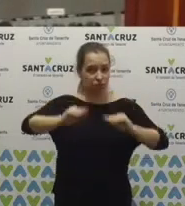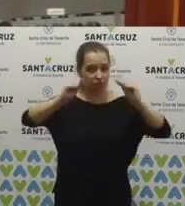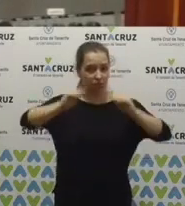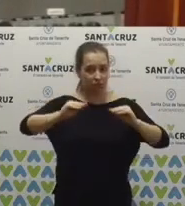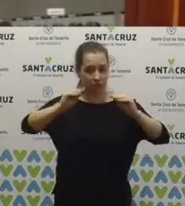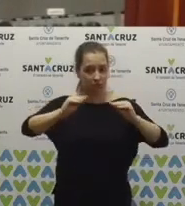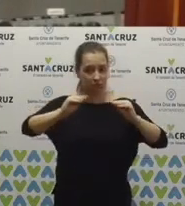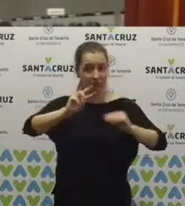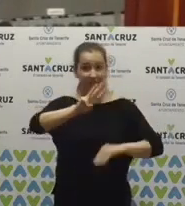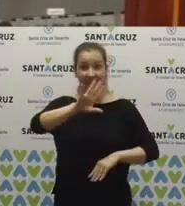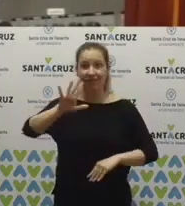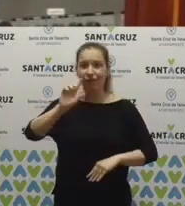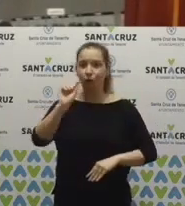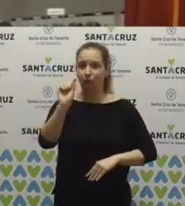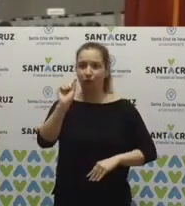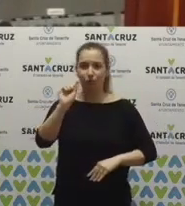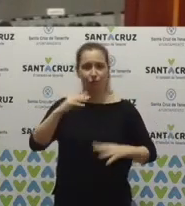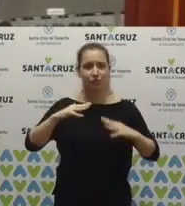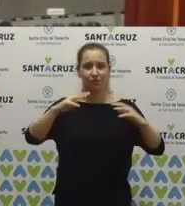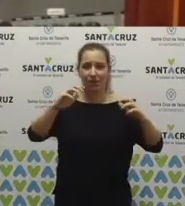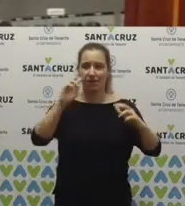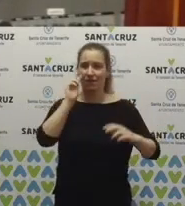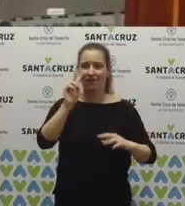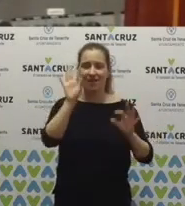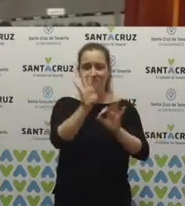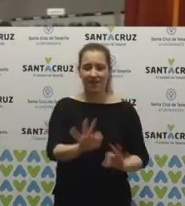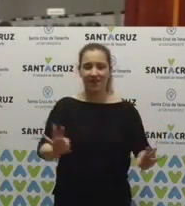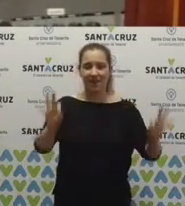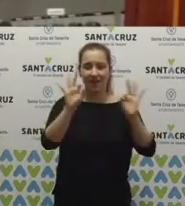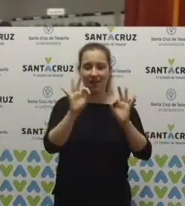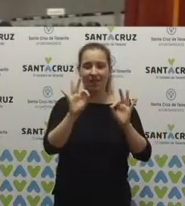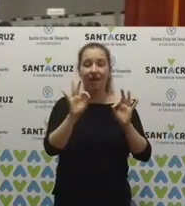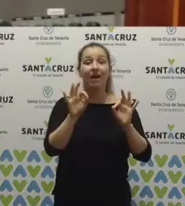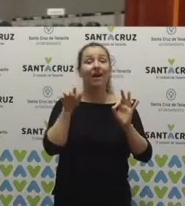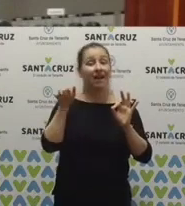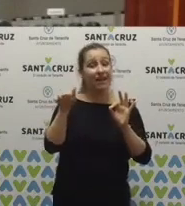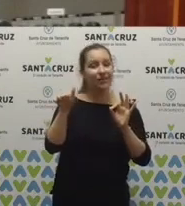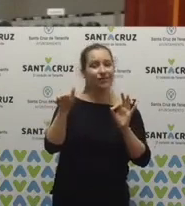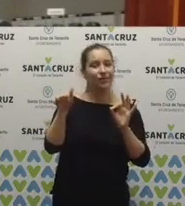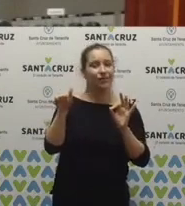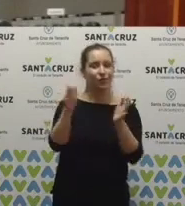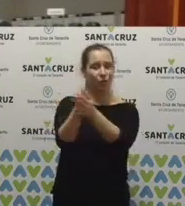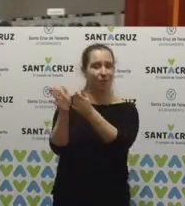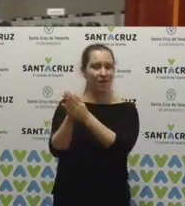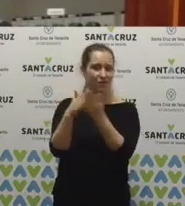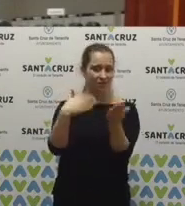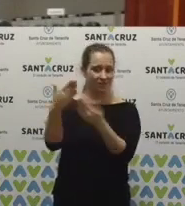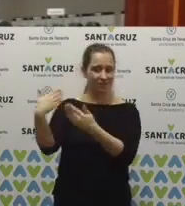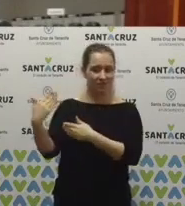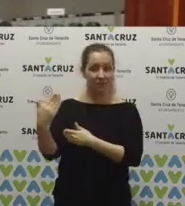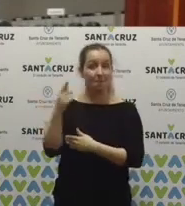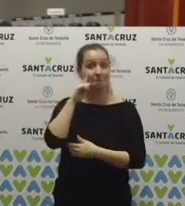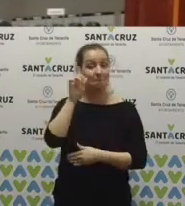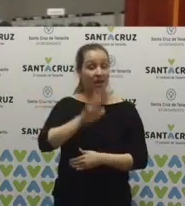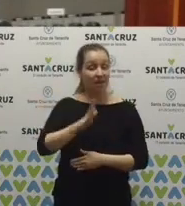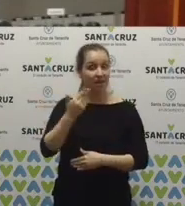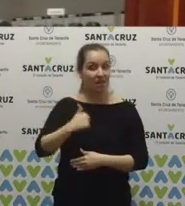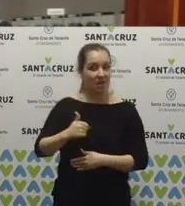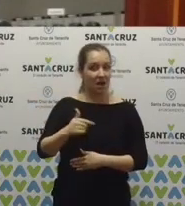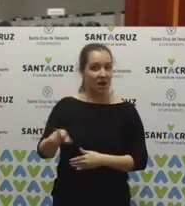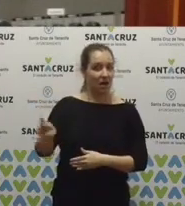25 minutos sin emitir el pleno y era lo que entre otras cosas estaban comentando los compañeros parece que ya se ha recuperado